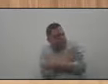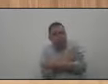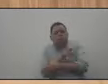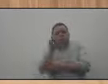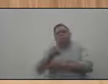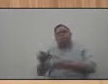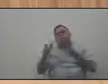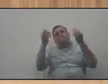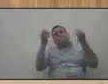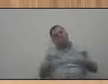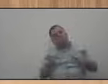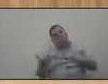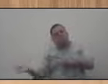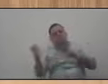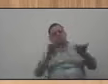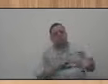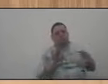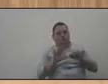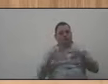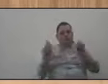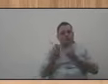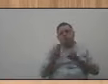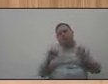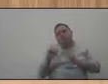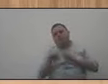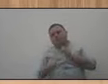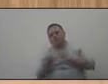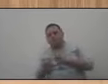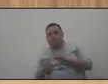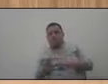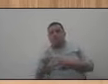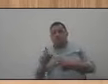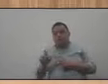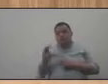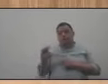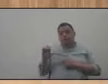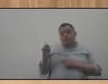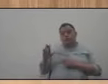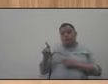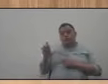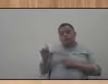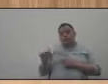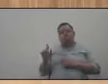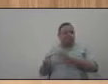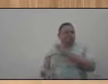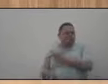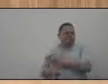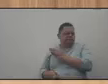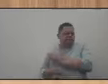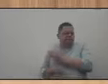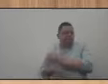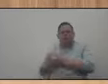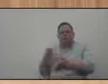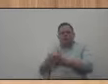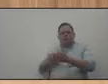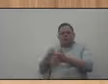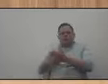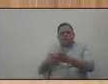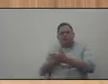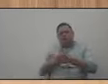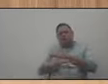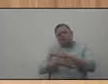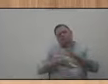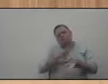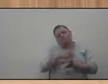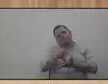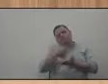perdieron familiares y amigos. Capresoca EPS continuó su trabajo fortaleciendo en sus tres grandes áreas. Área